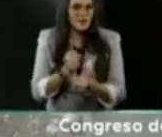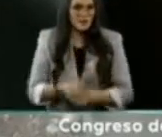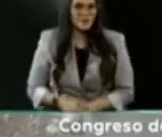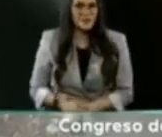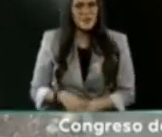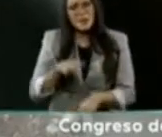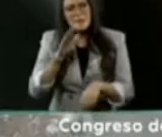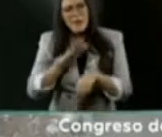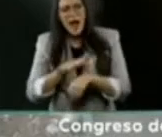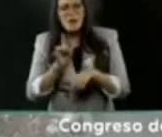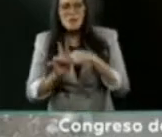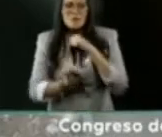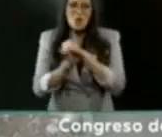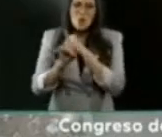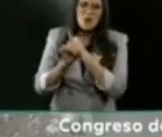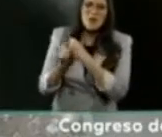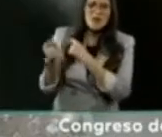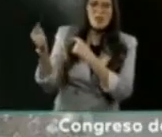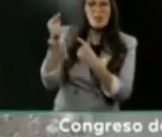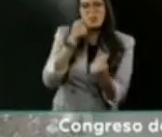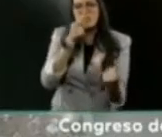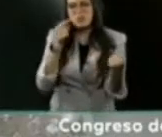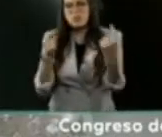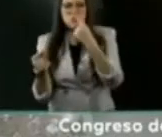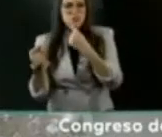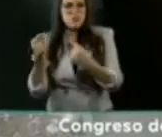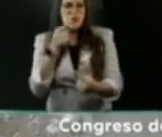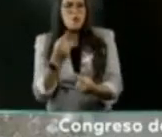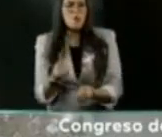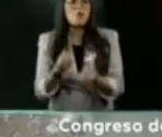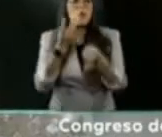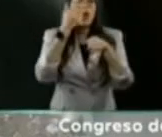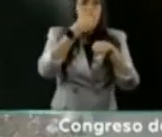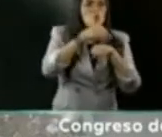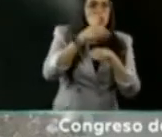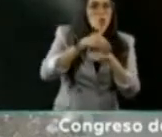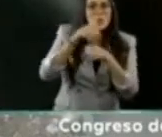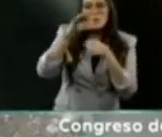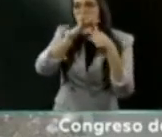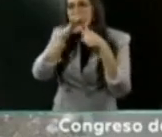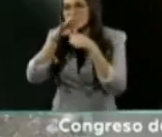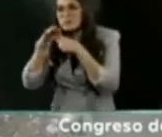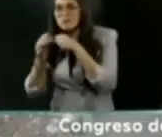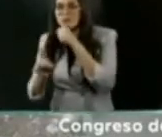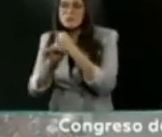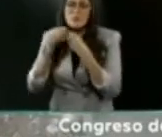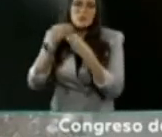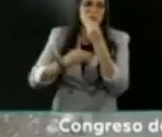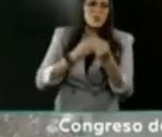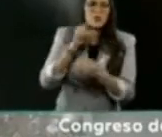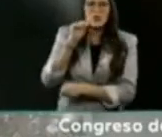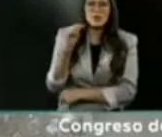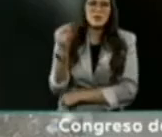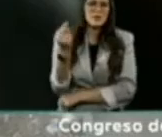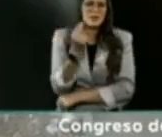Genaro García Luna, lo liberan y llega a un acuerdo para entregarle la información de la liberación en